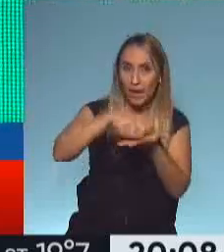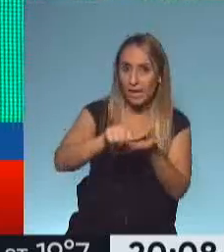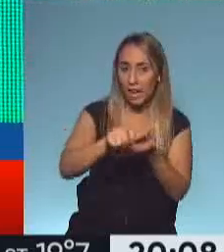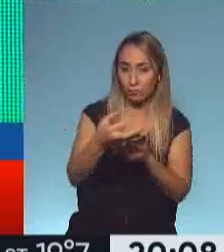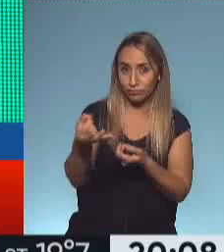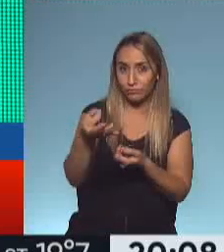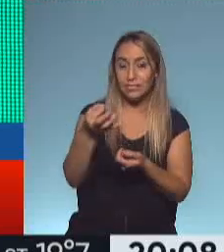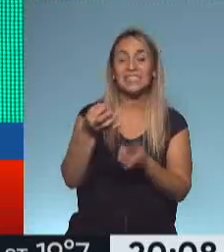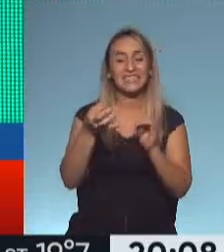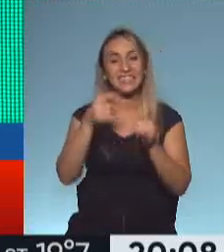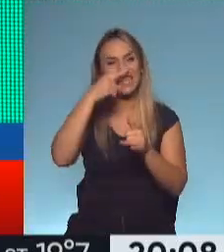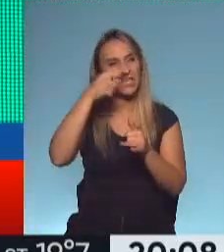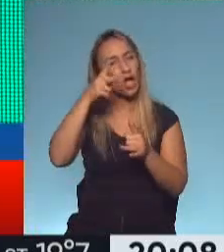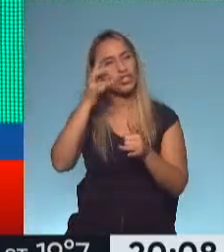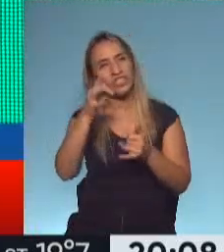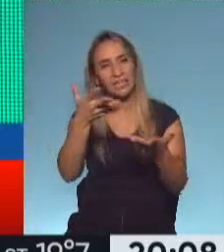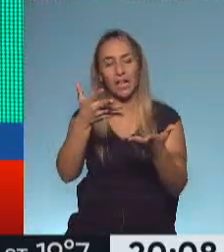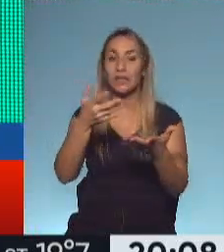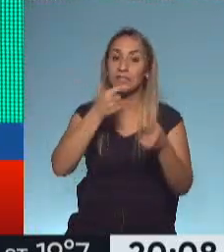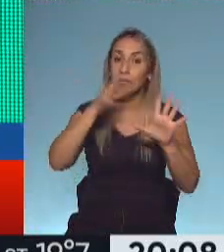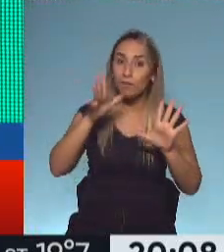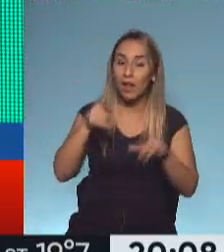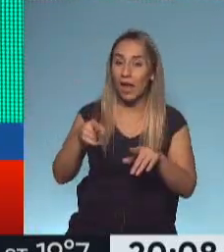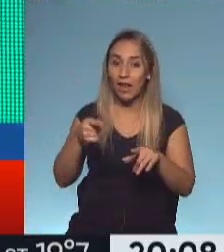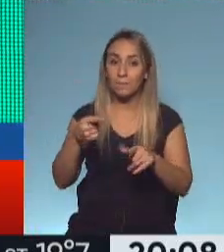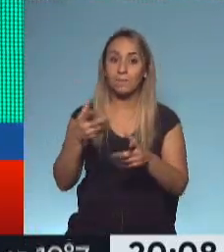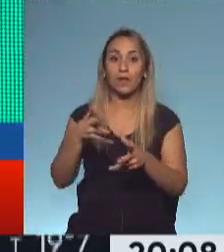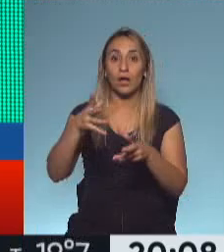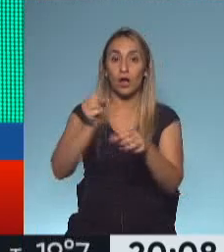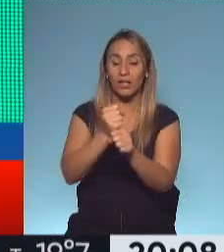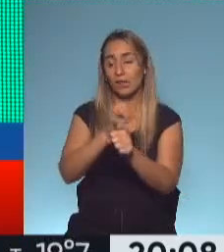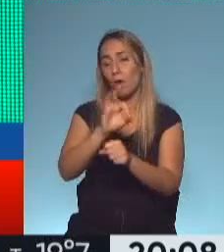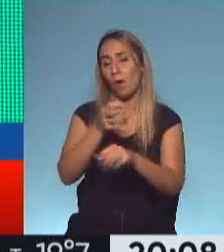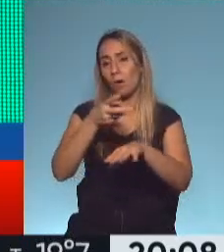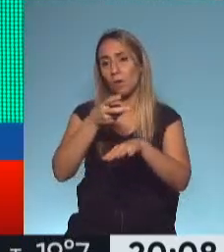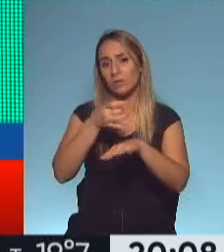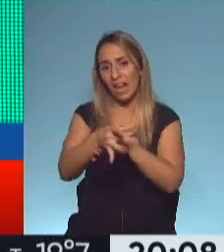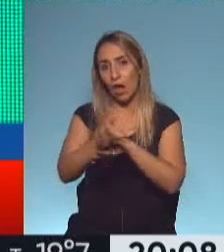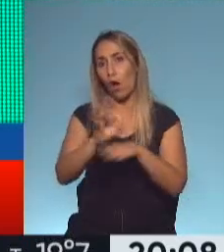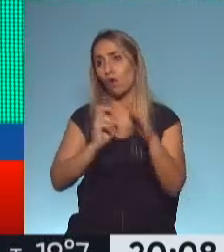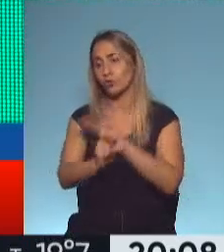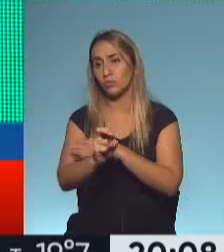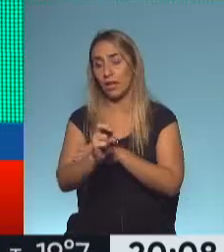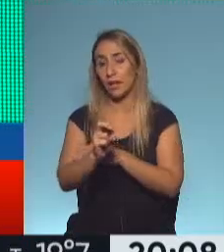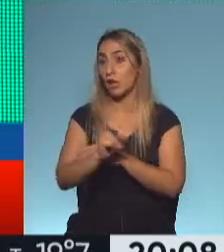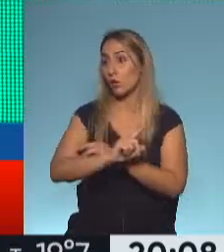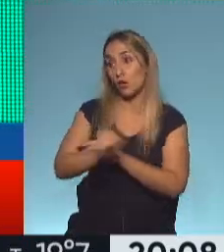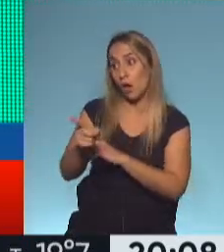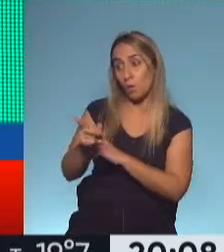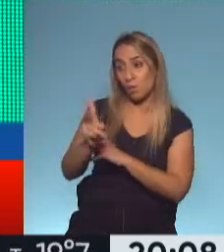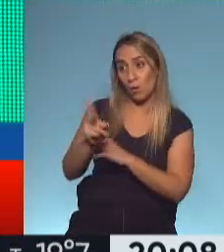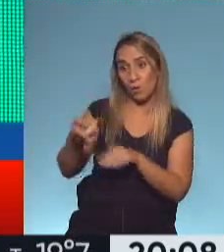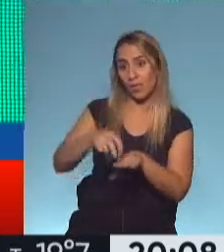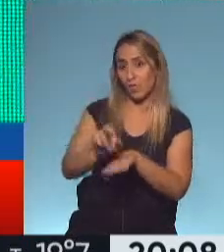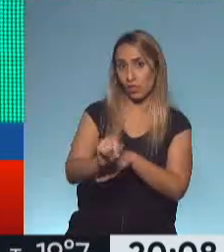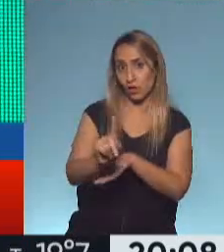decir, que si le quitaran la posibilidad de tomar ese transporte público y en consecuencia, debemos decirlo, se le quita la